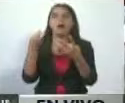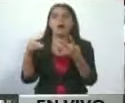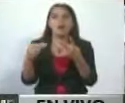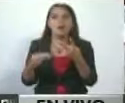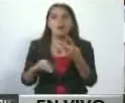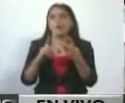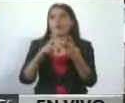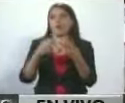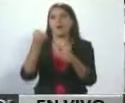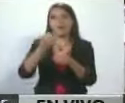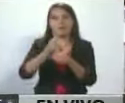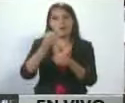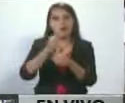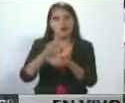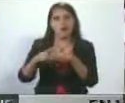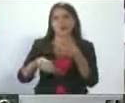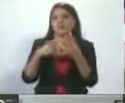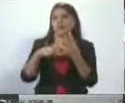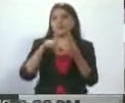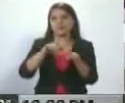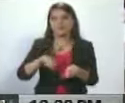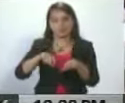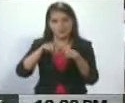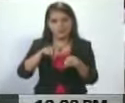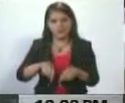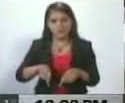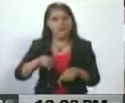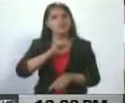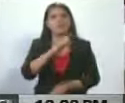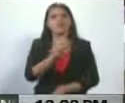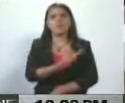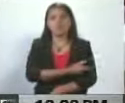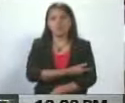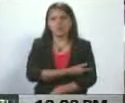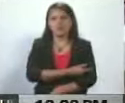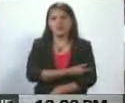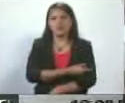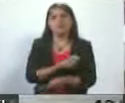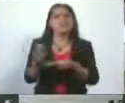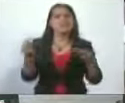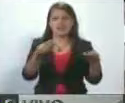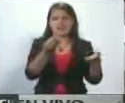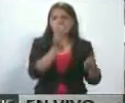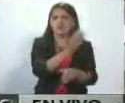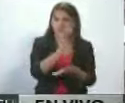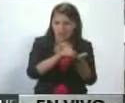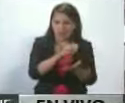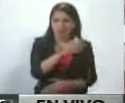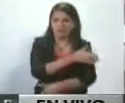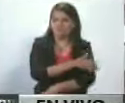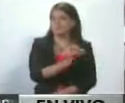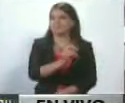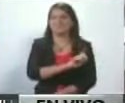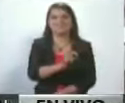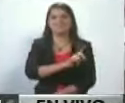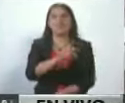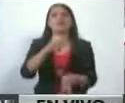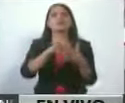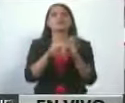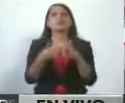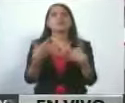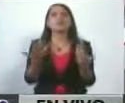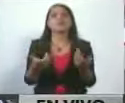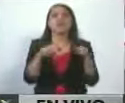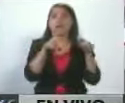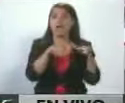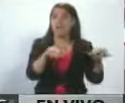al indígena. Y ese poder no se lo podemos devolver más nunca a la oligarquía, porque ya sabemos qué significa la